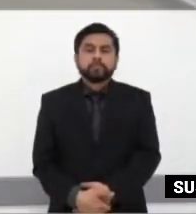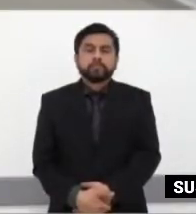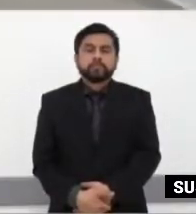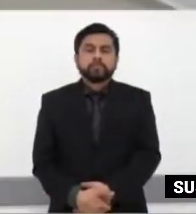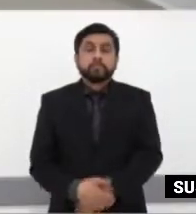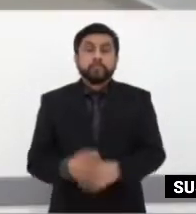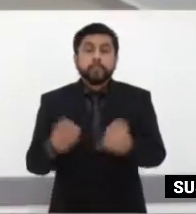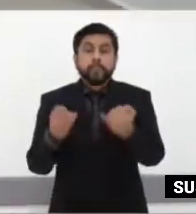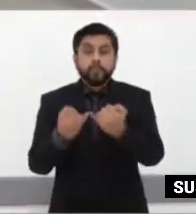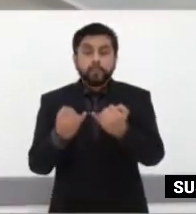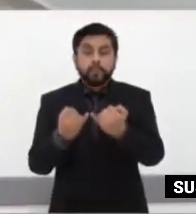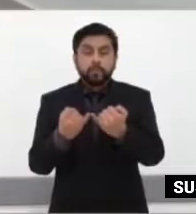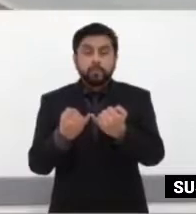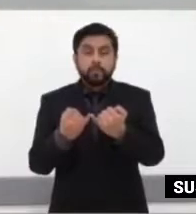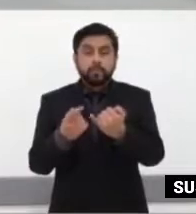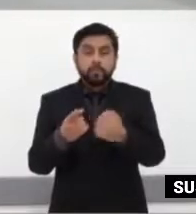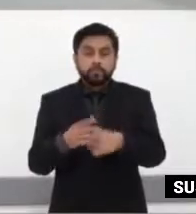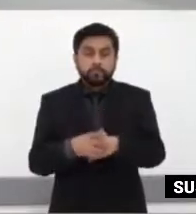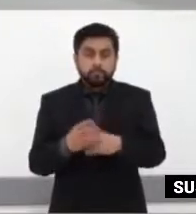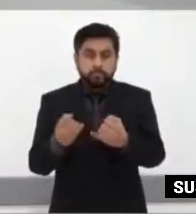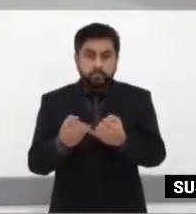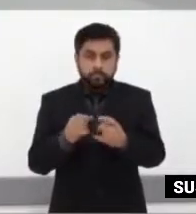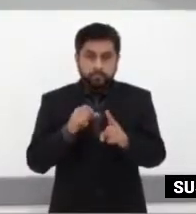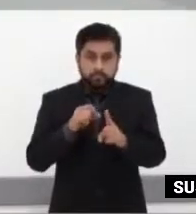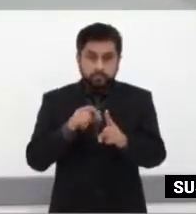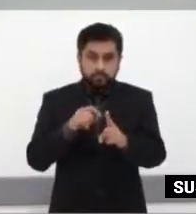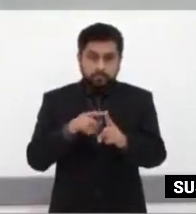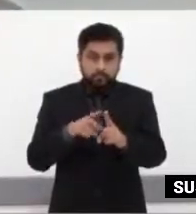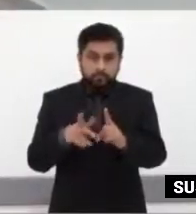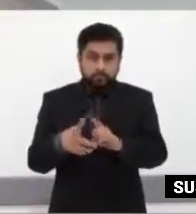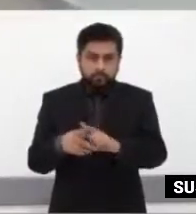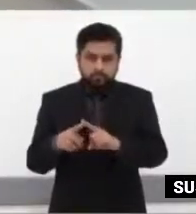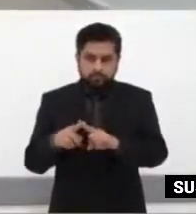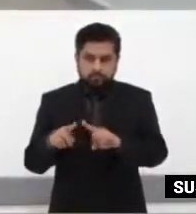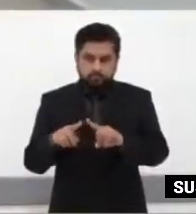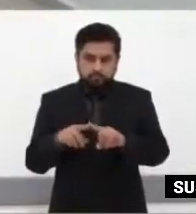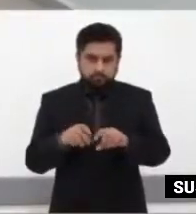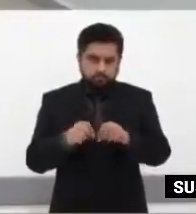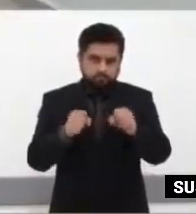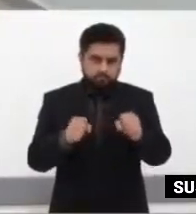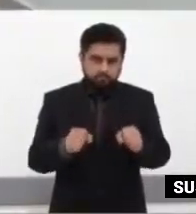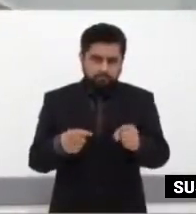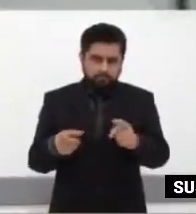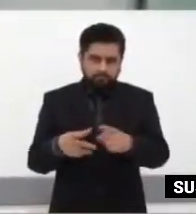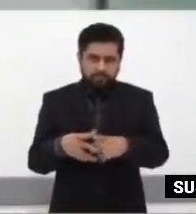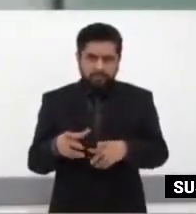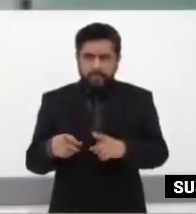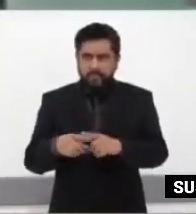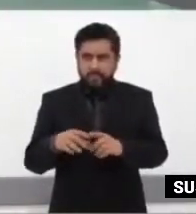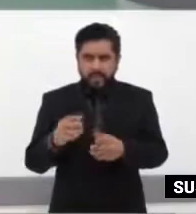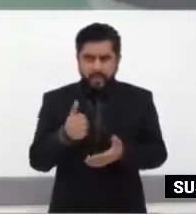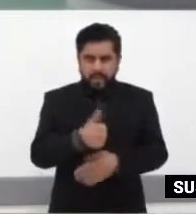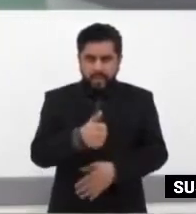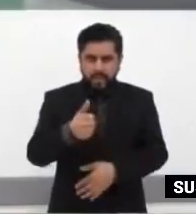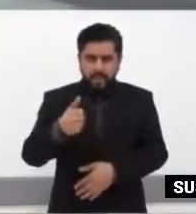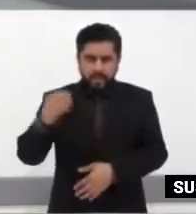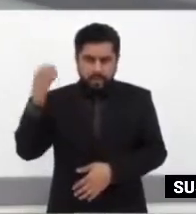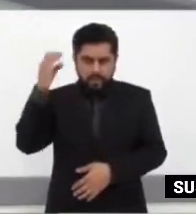regulados. Igual, tienen sus mismas medidas de seguridad como alertas médicas. En cada cama tiene